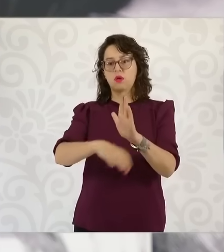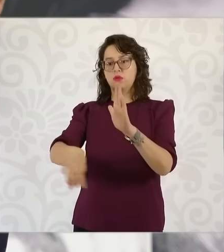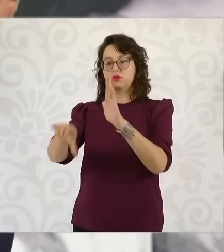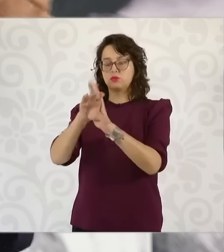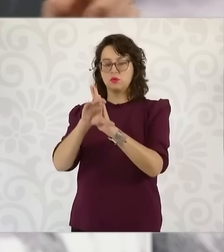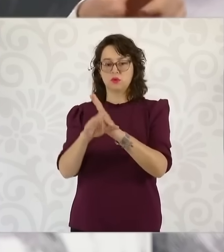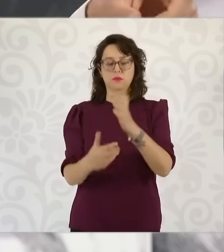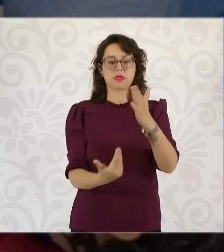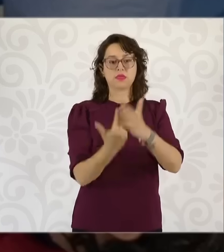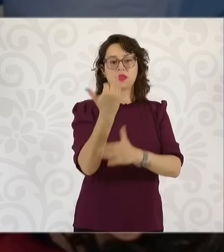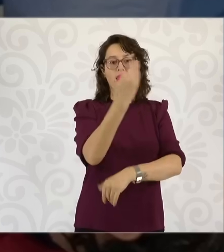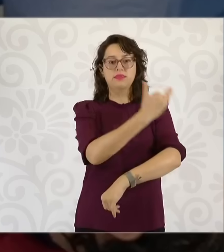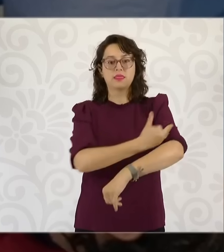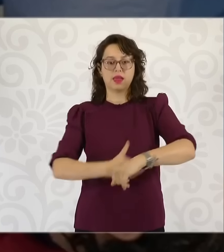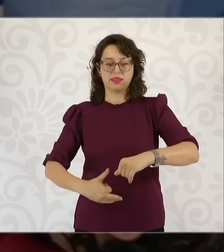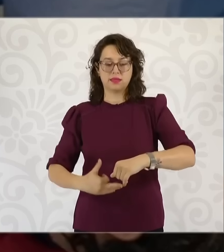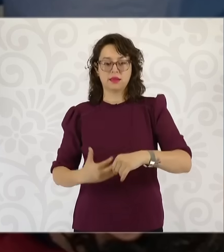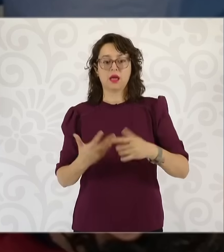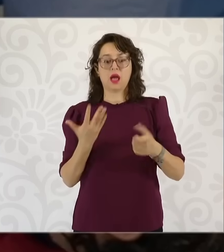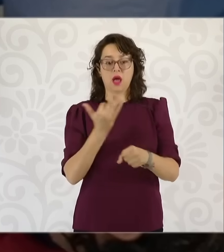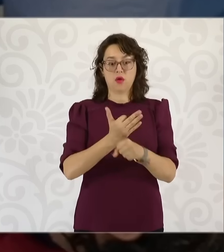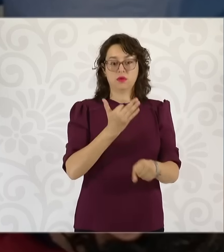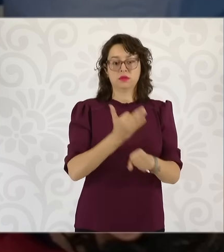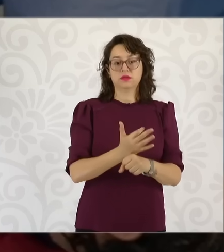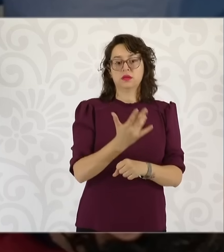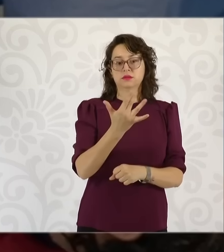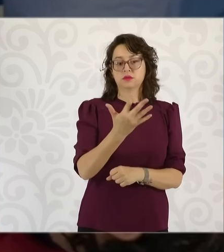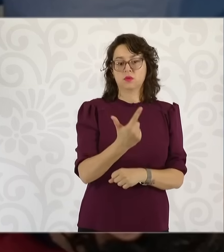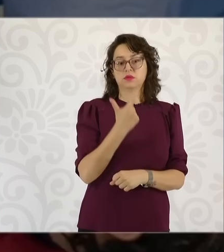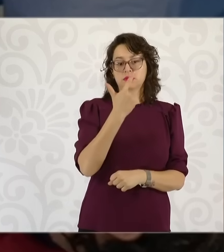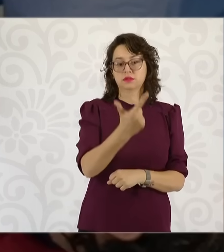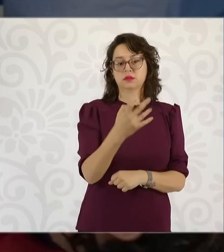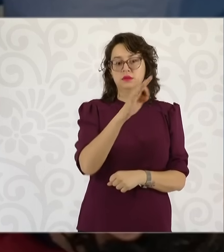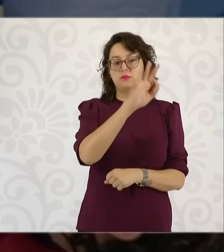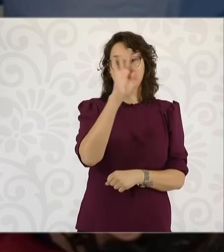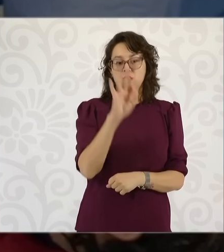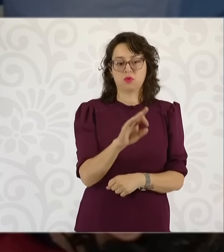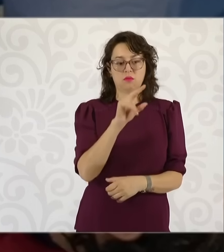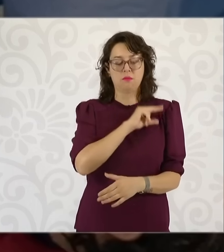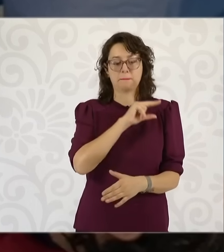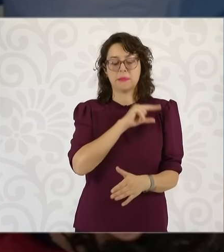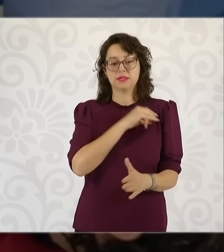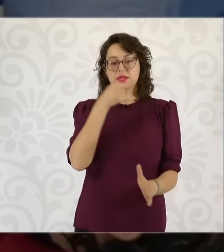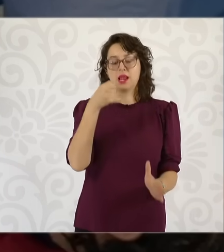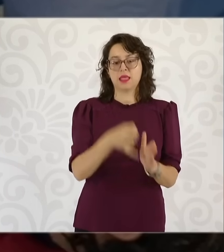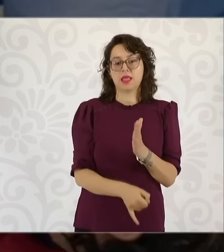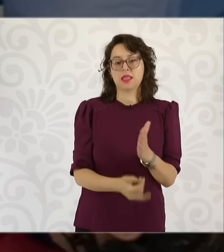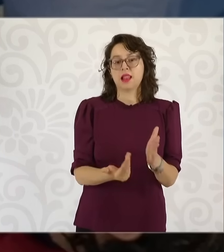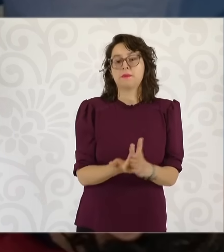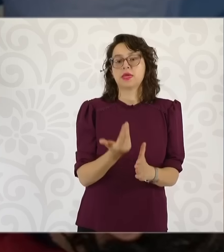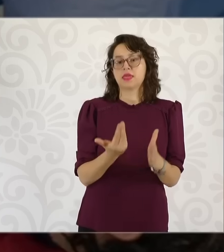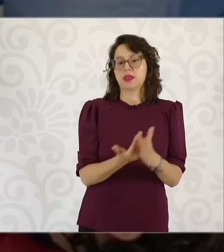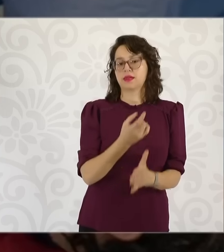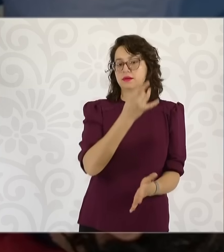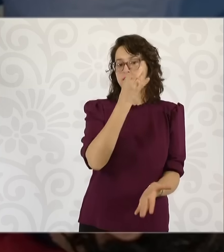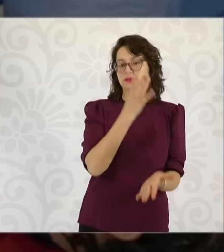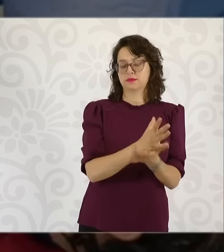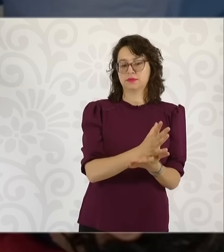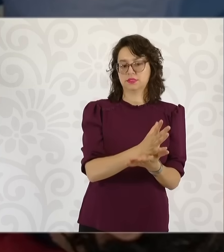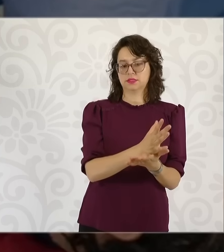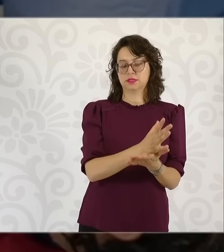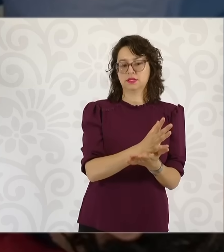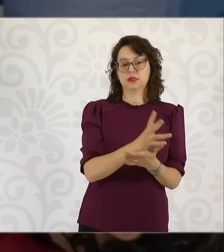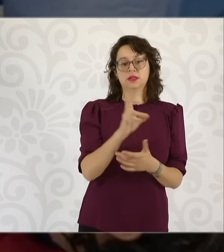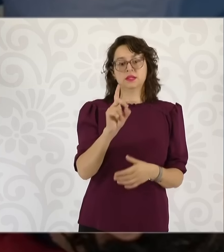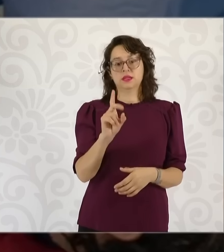turno vespertino. Como se puede ver, el 57% de las consultas de especialidad ocurren en el turno de la mañana, en el turno